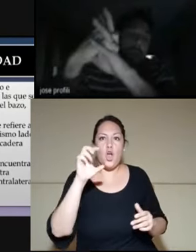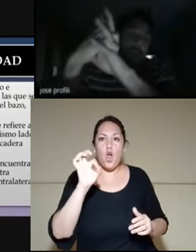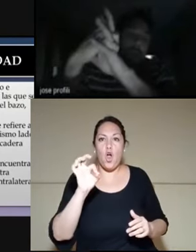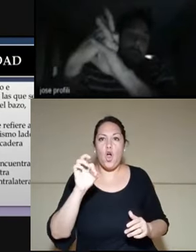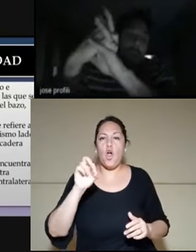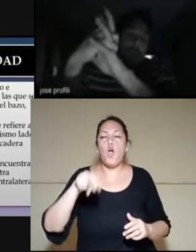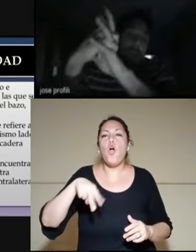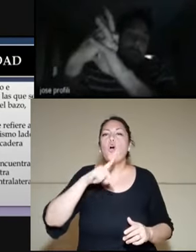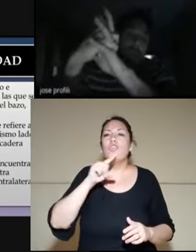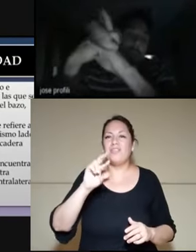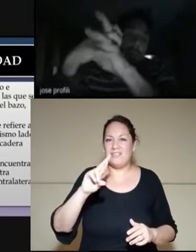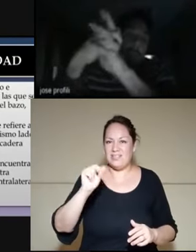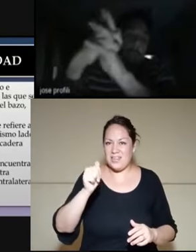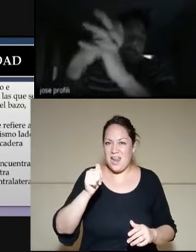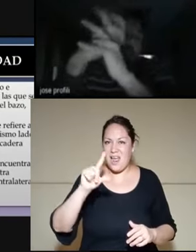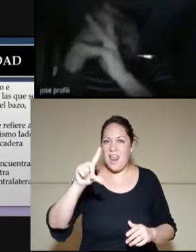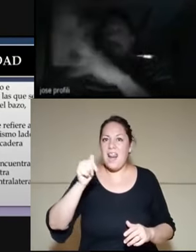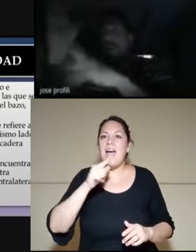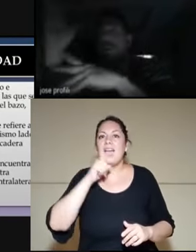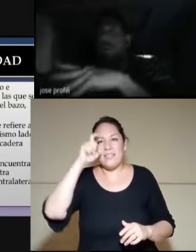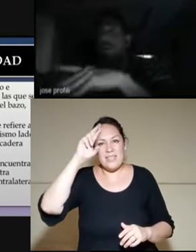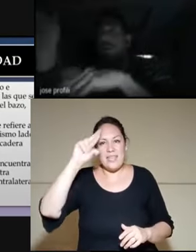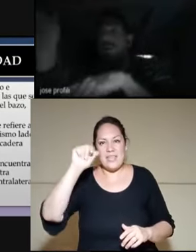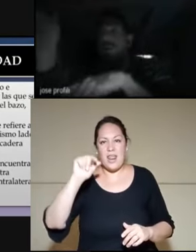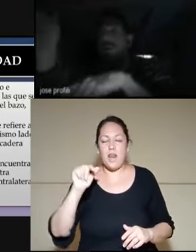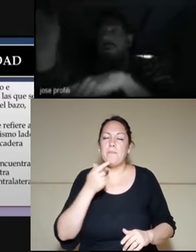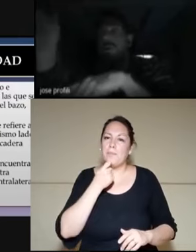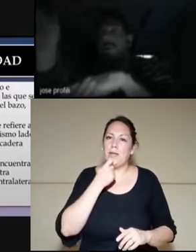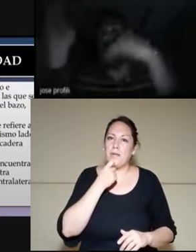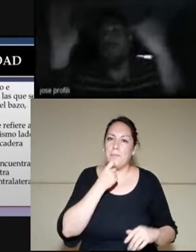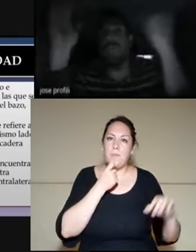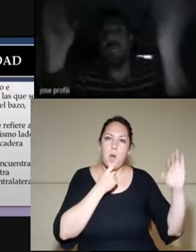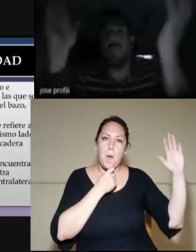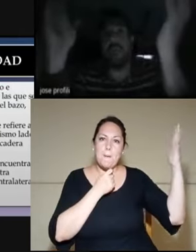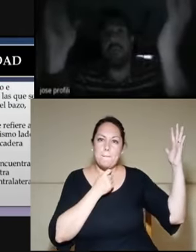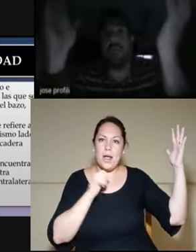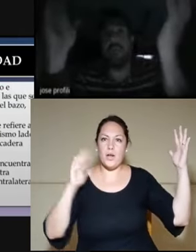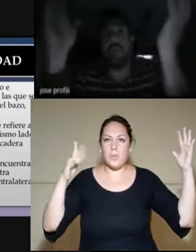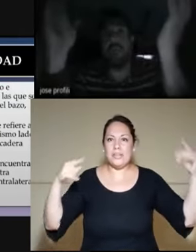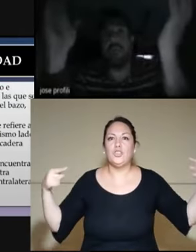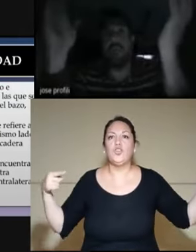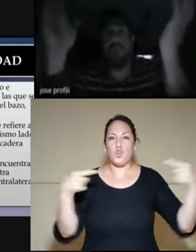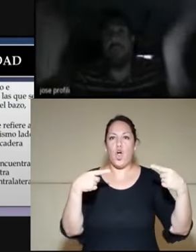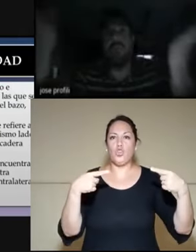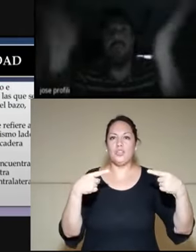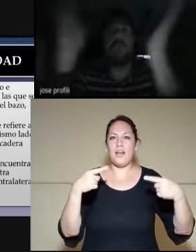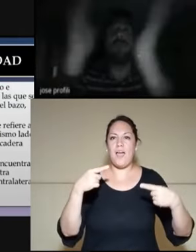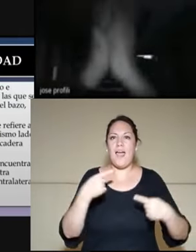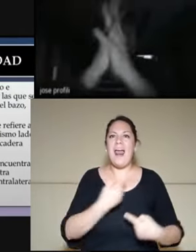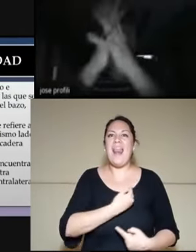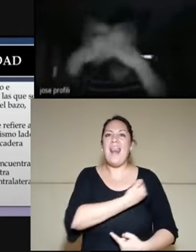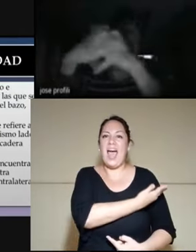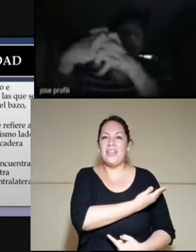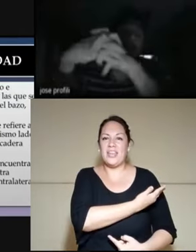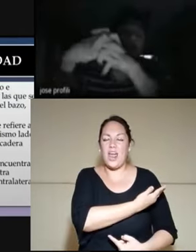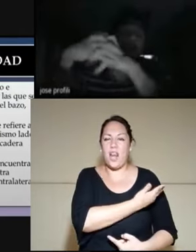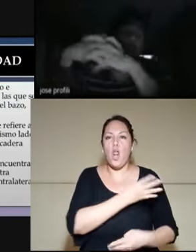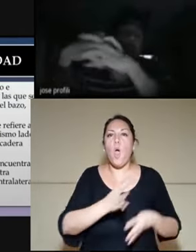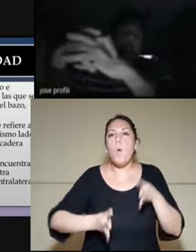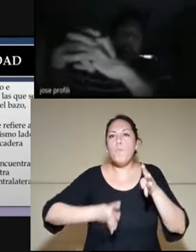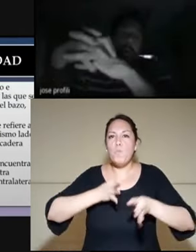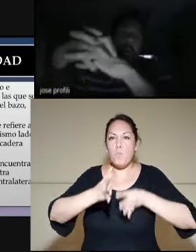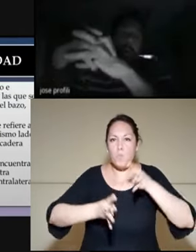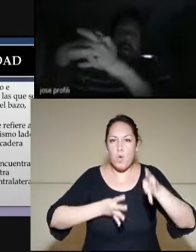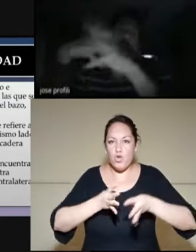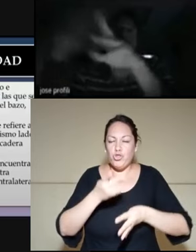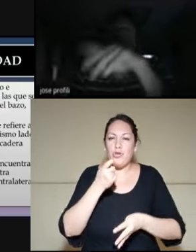Contralateral es lo opuesto, ¿sí? Brazo derecho con mano izquierda. Que eso, por ejemplo, pasa con la